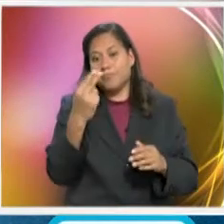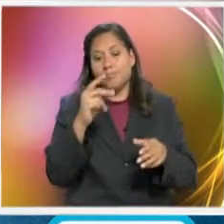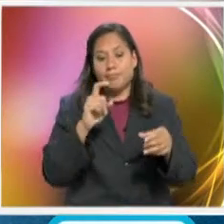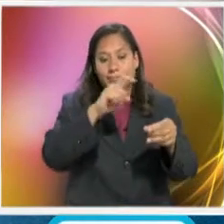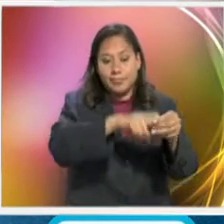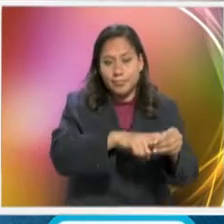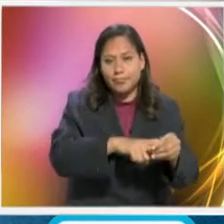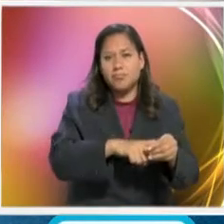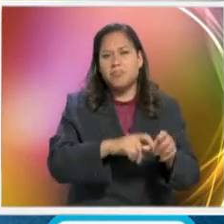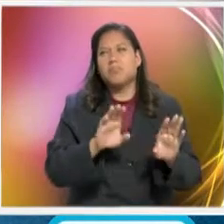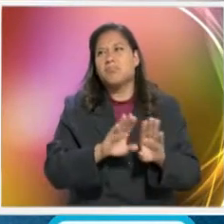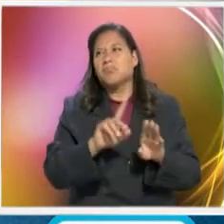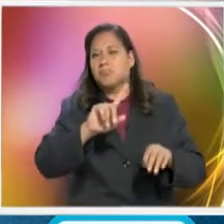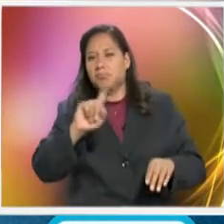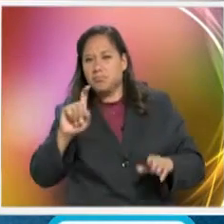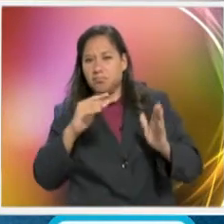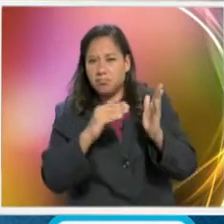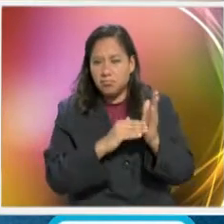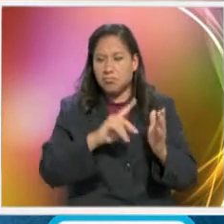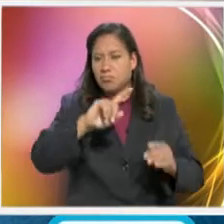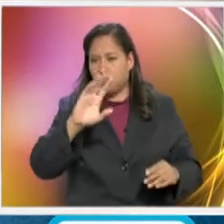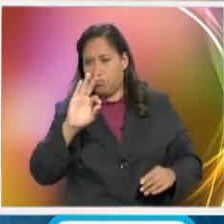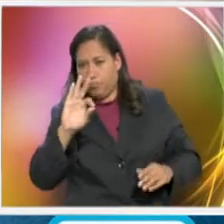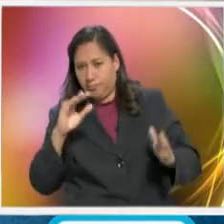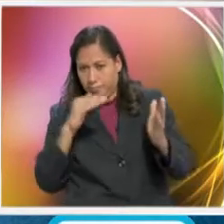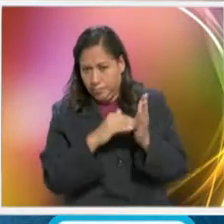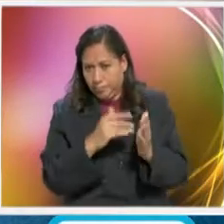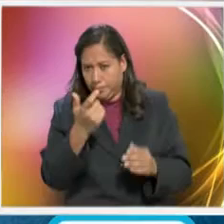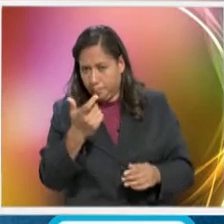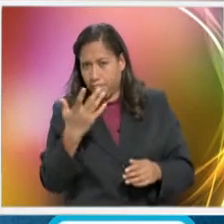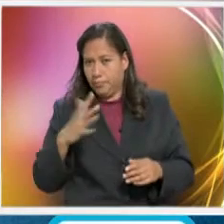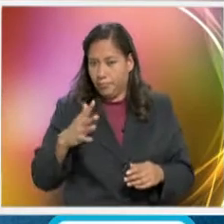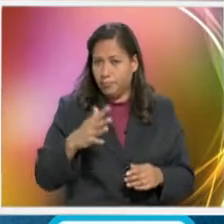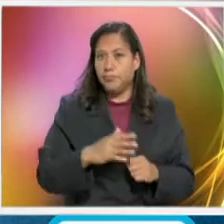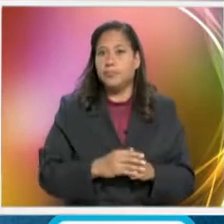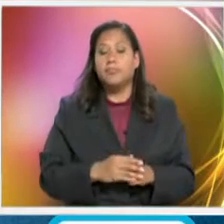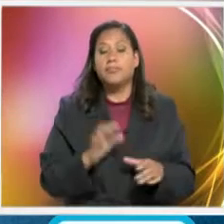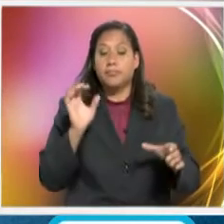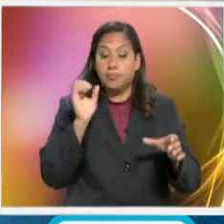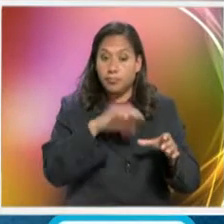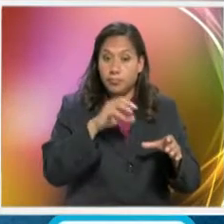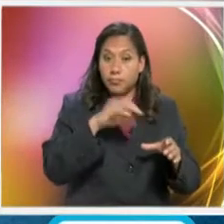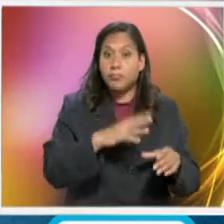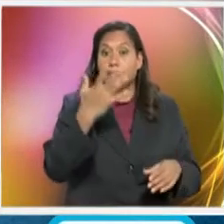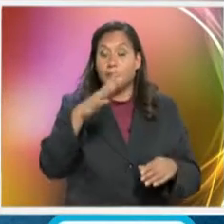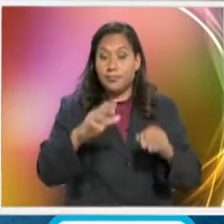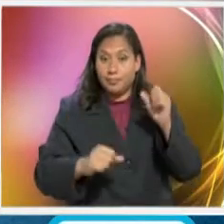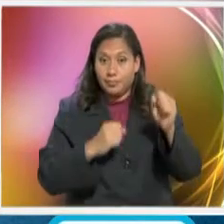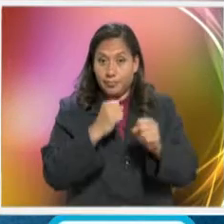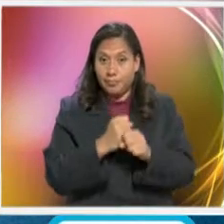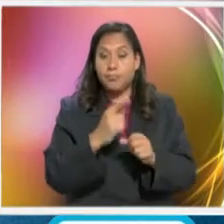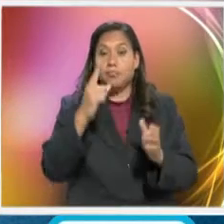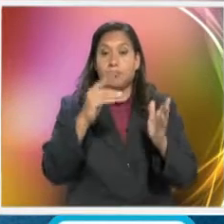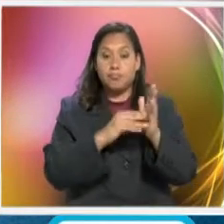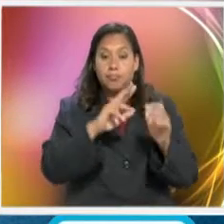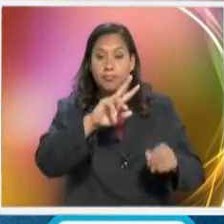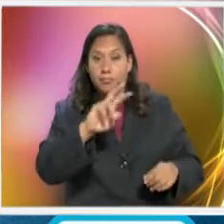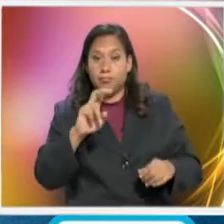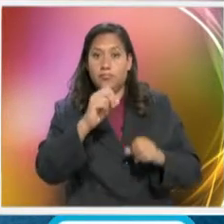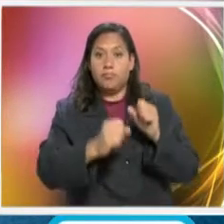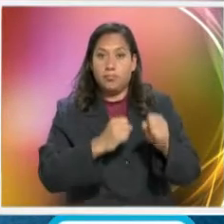enganche más o menos como de 100 mil, 140 mil pesos. Muy bien. Esto es ahorrar 10 años, 1,200